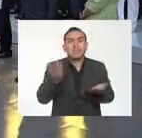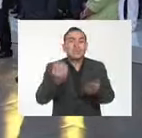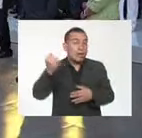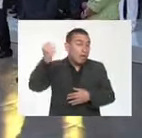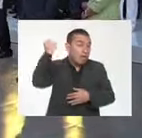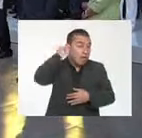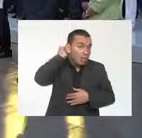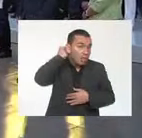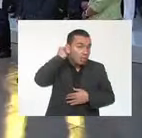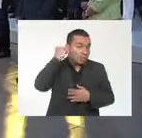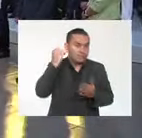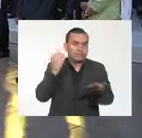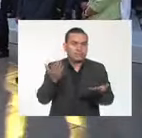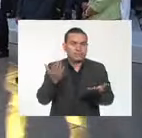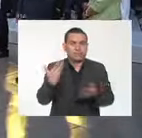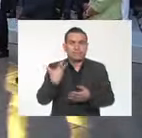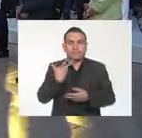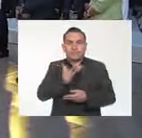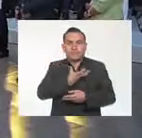hacerlos.